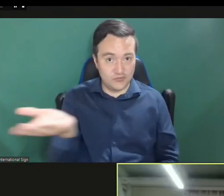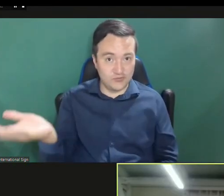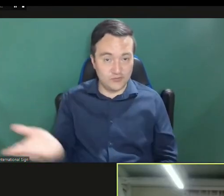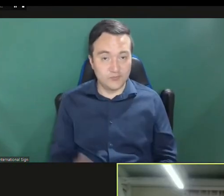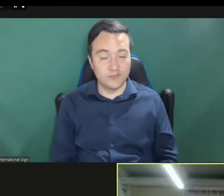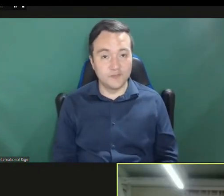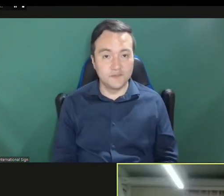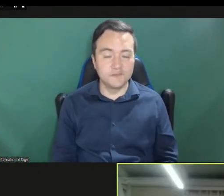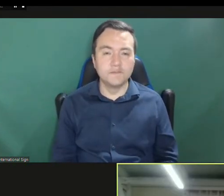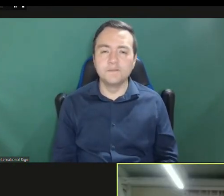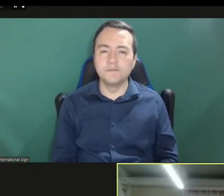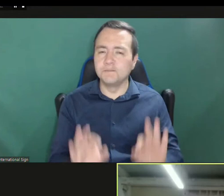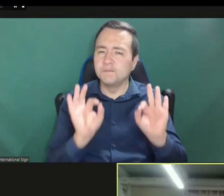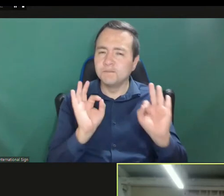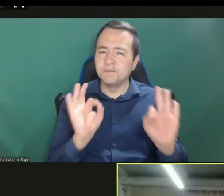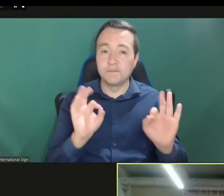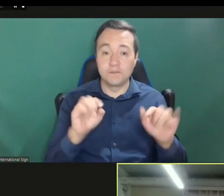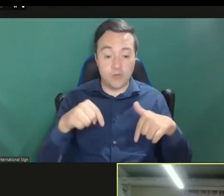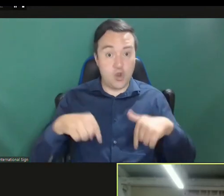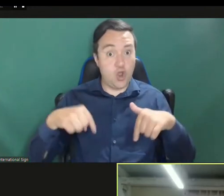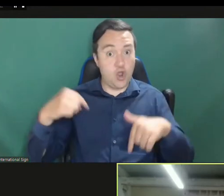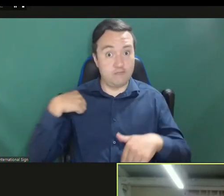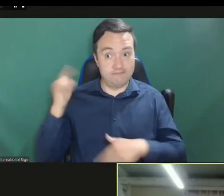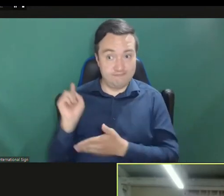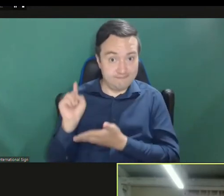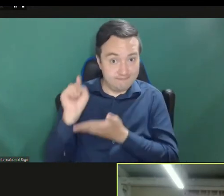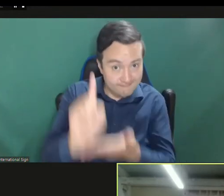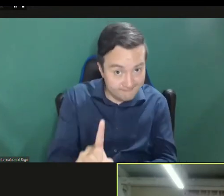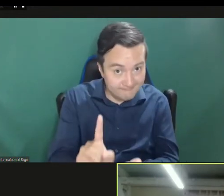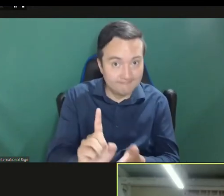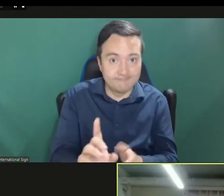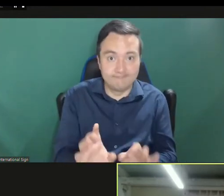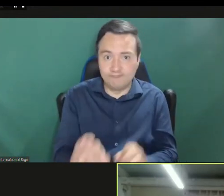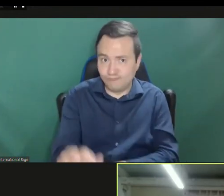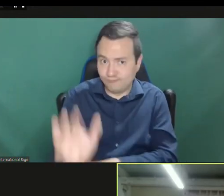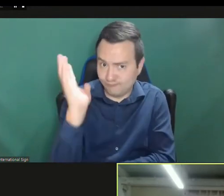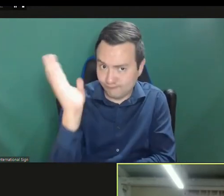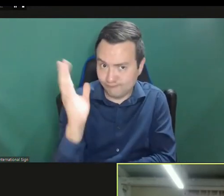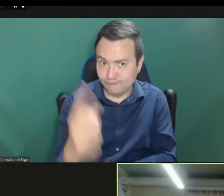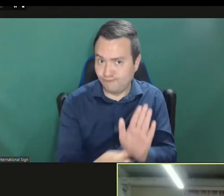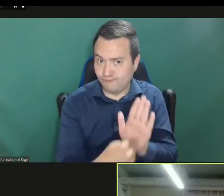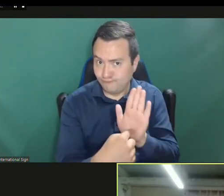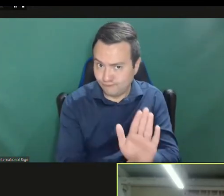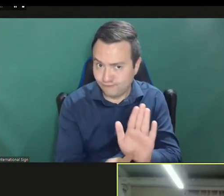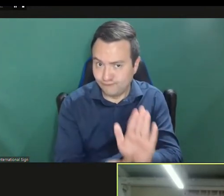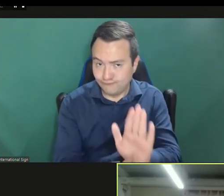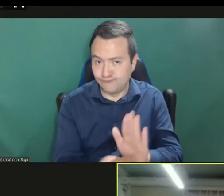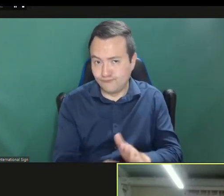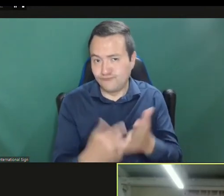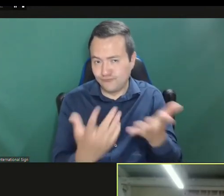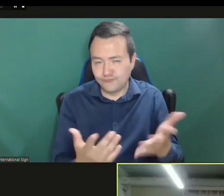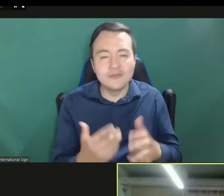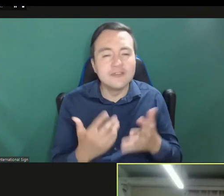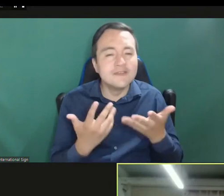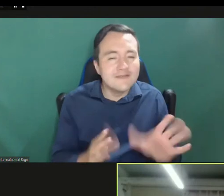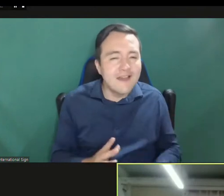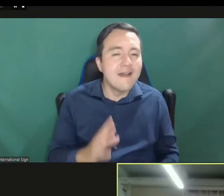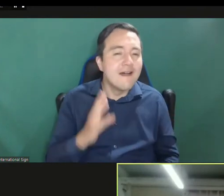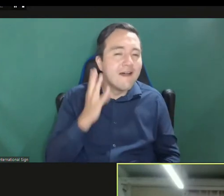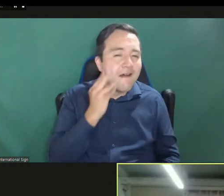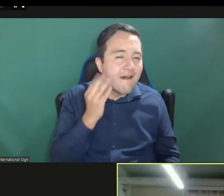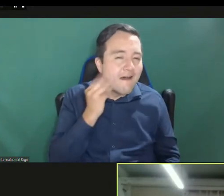gracias por la oportunidad de presentar las presentaciones en las experiencias de surinam